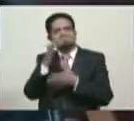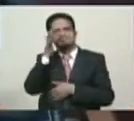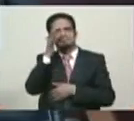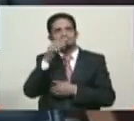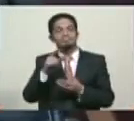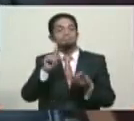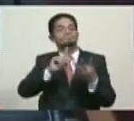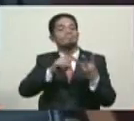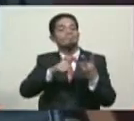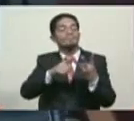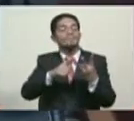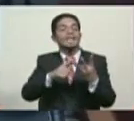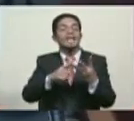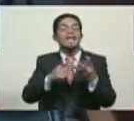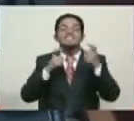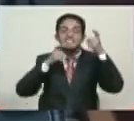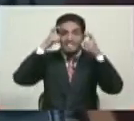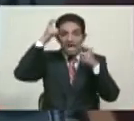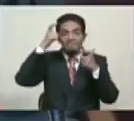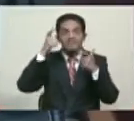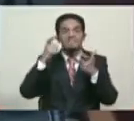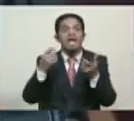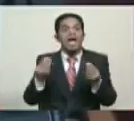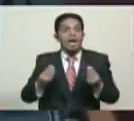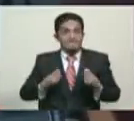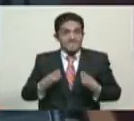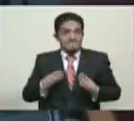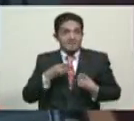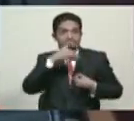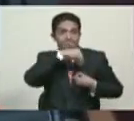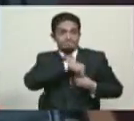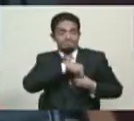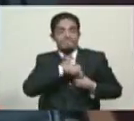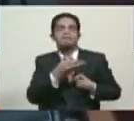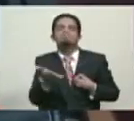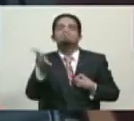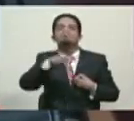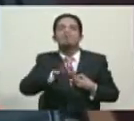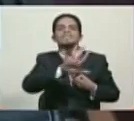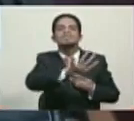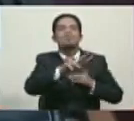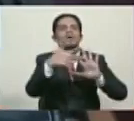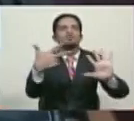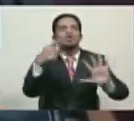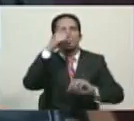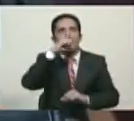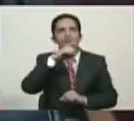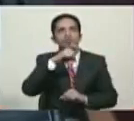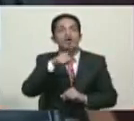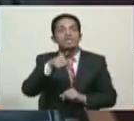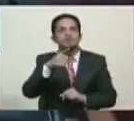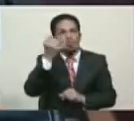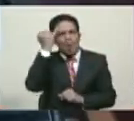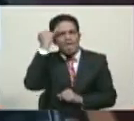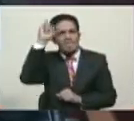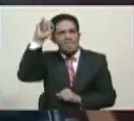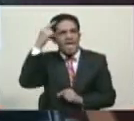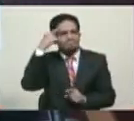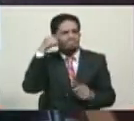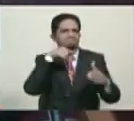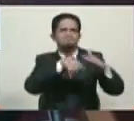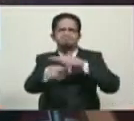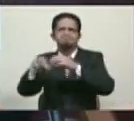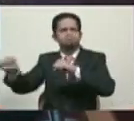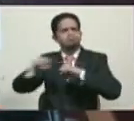Chávez, aún vivo en nuestros corazones, se lo llevaron a los 58 años y su legado recorre los pueblos como un potro con